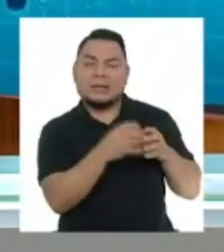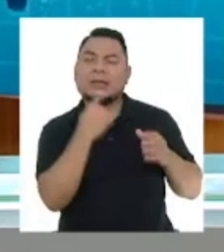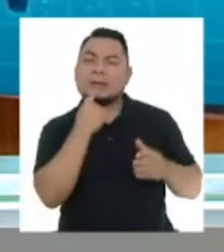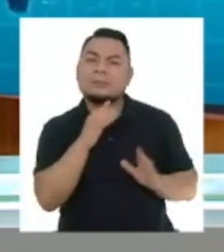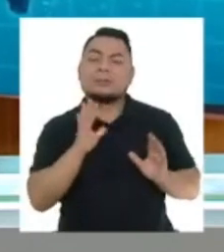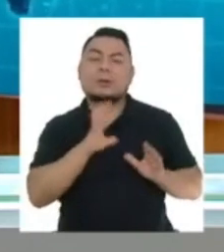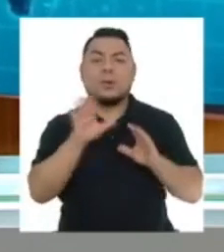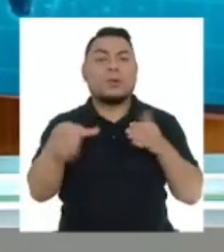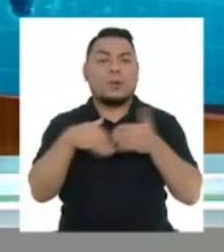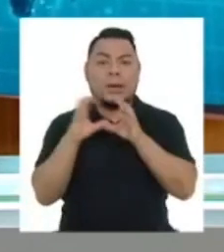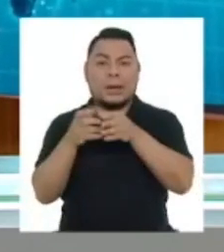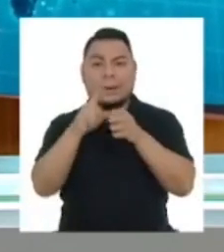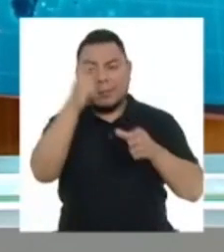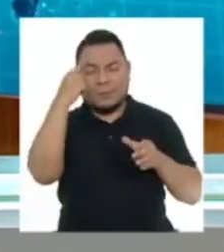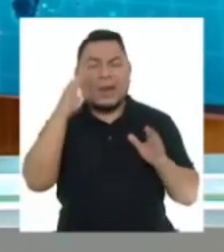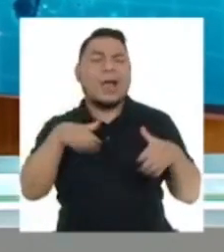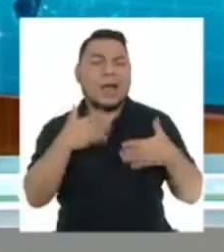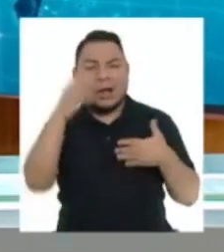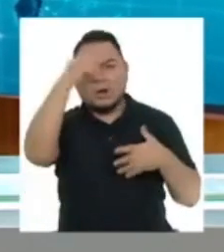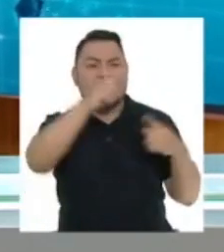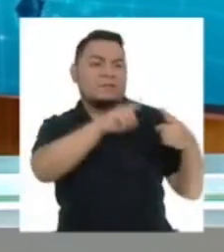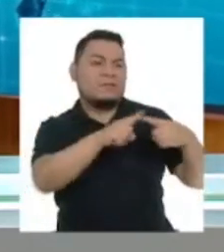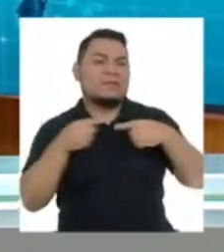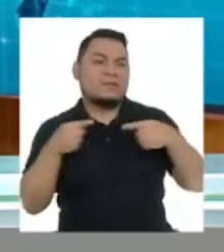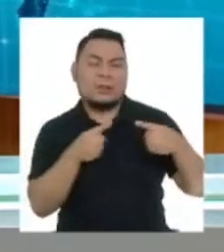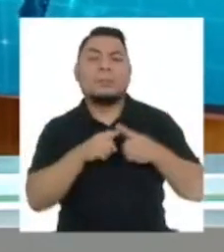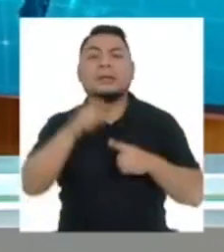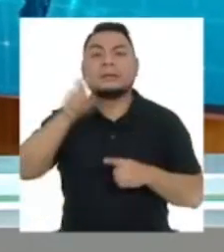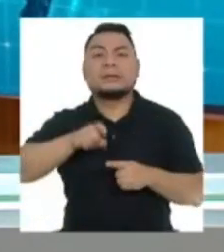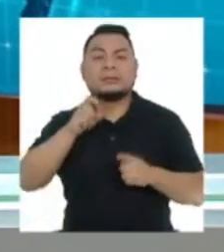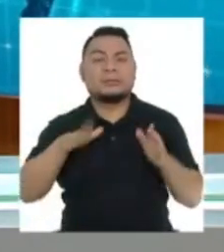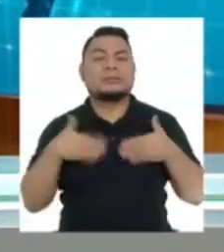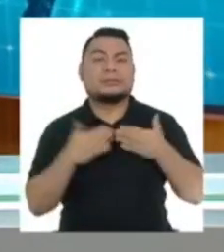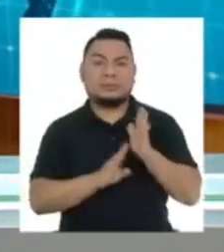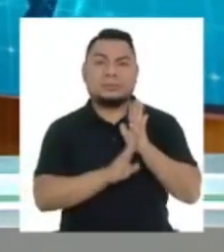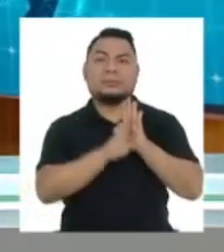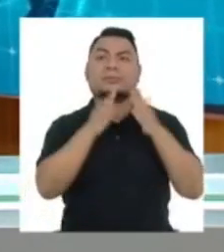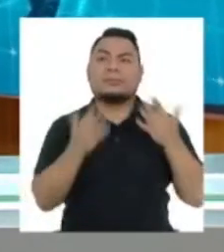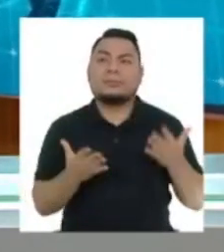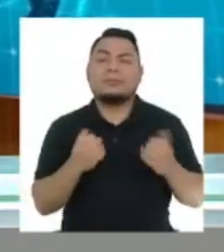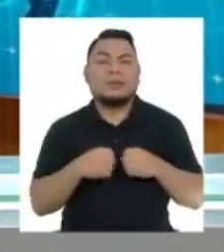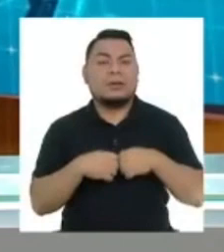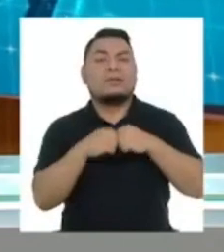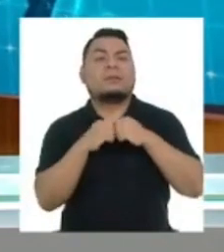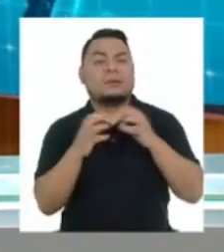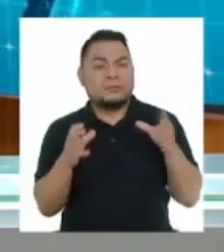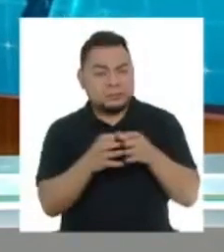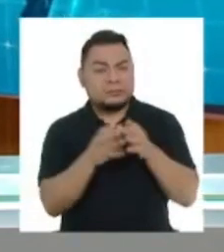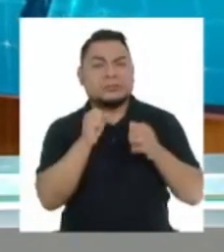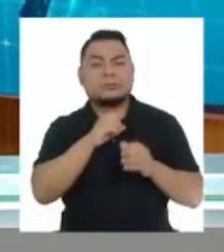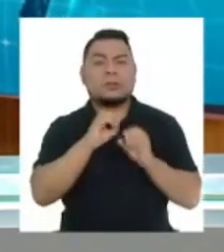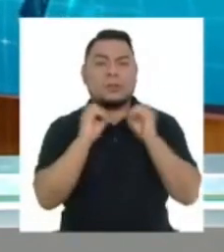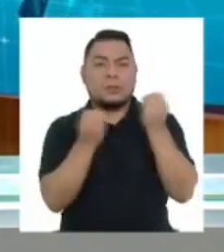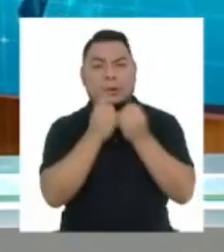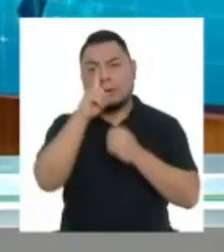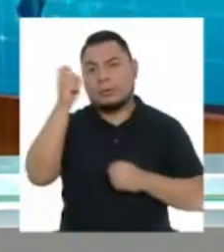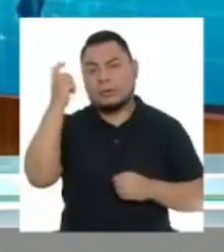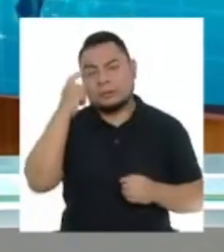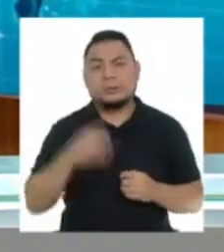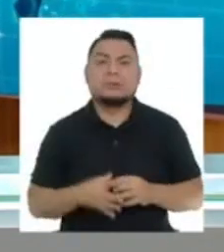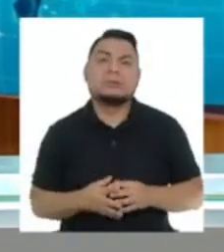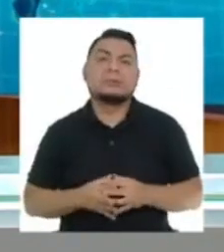que en todo partido existen discrepancias, que estas son necesarias para el crecimiento y fortalecimiento de las organizaciones